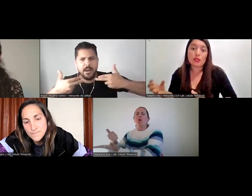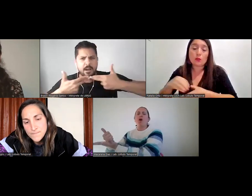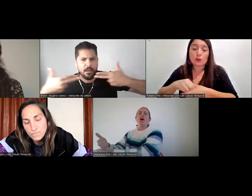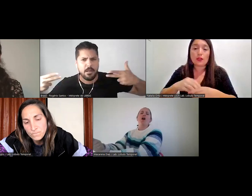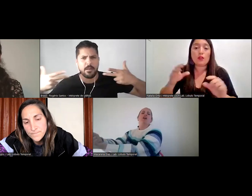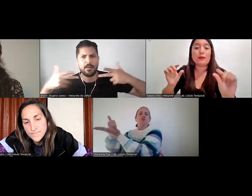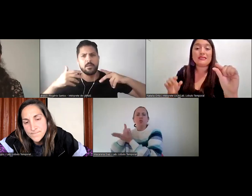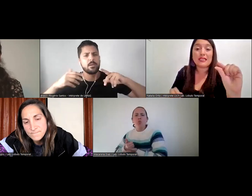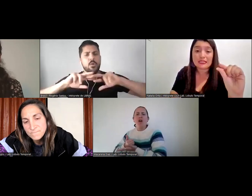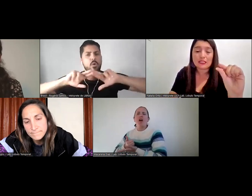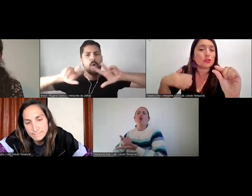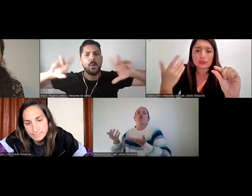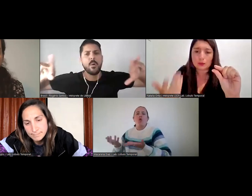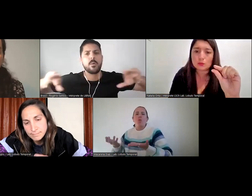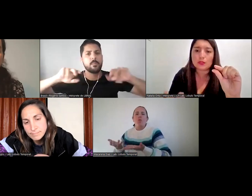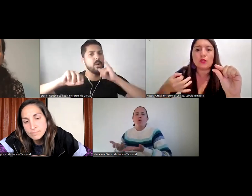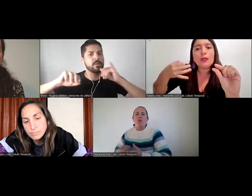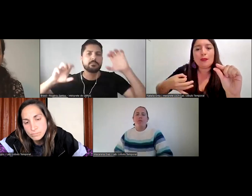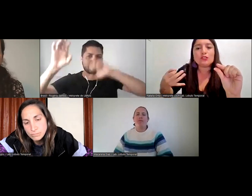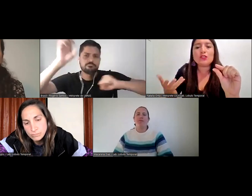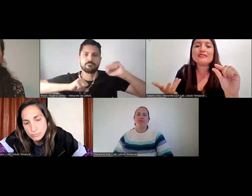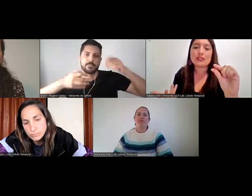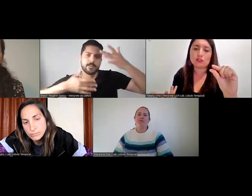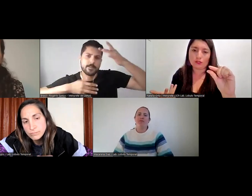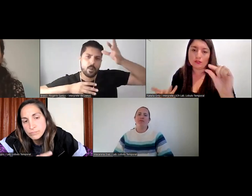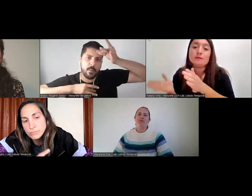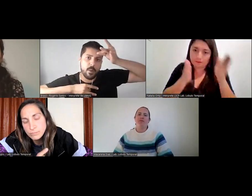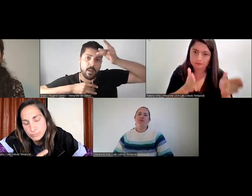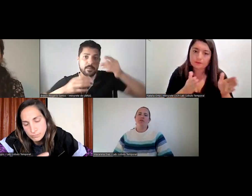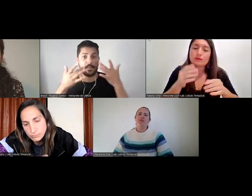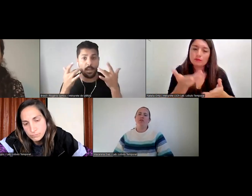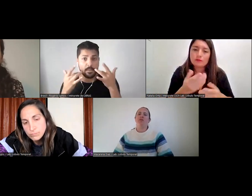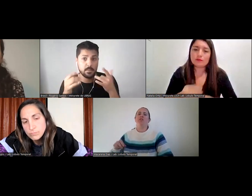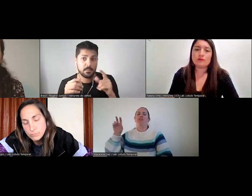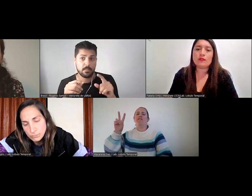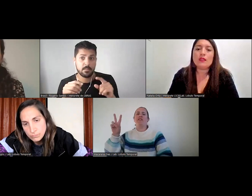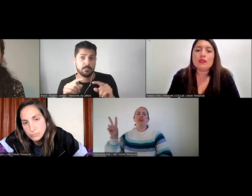dramatizar ustedes las escuelas con los aprendizajes que han tenido? Sí, por supuesto. Pero eso no es ser actor.